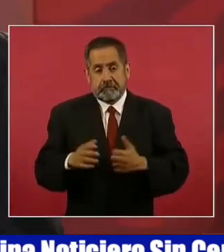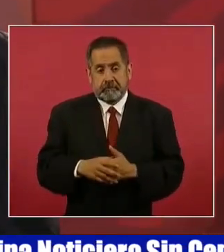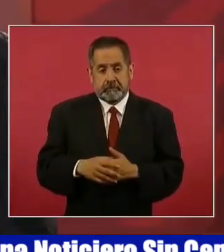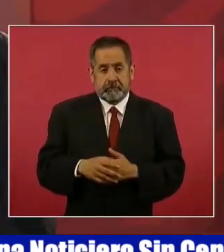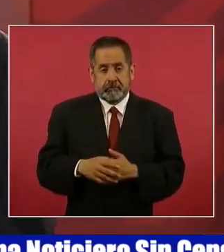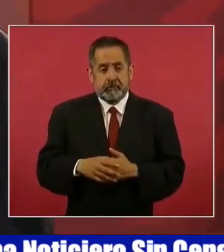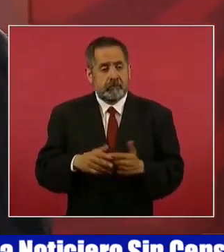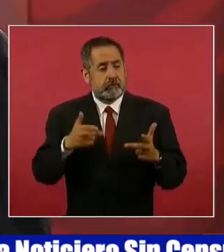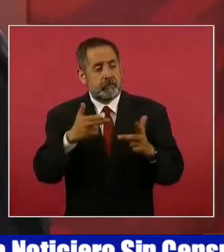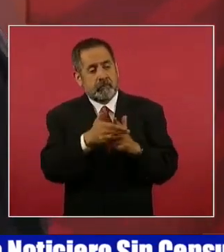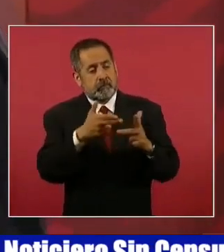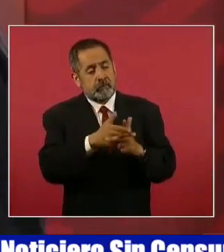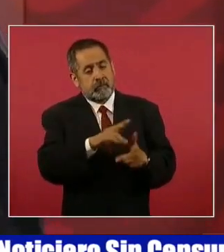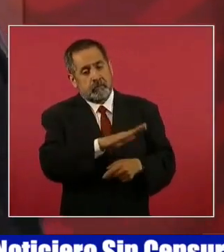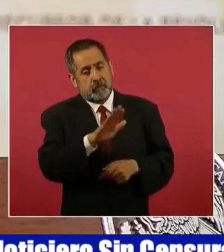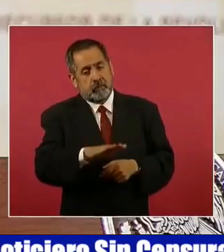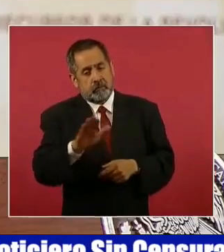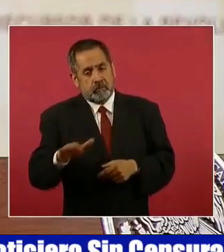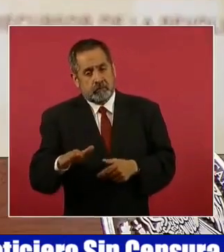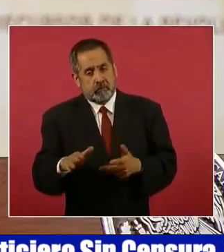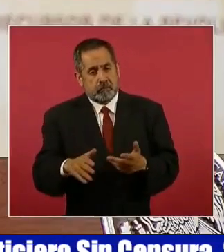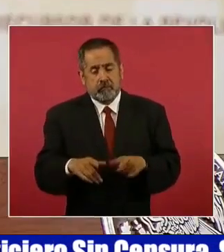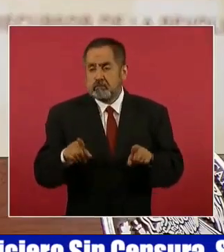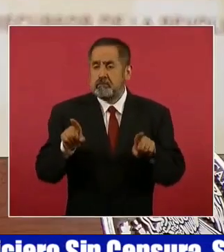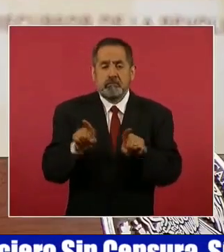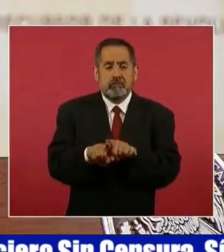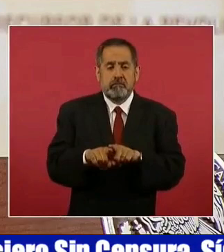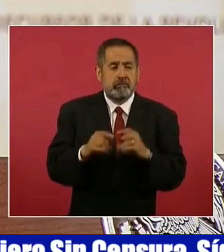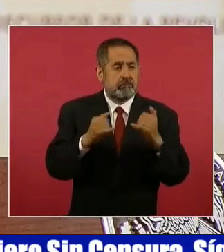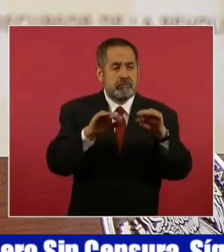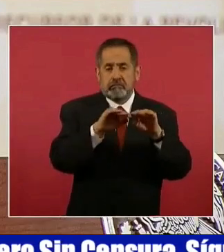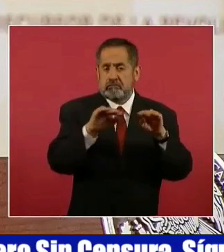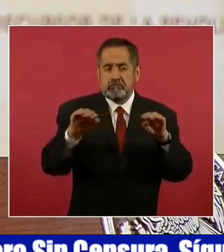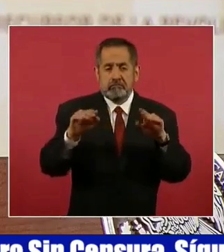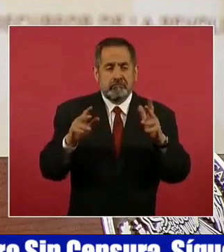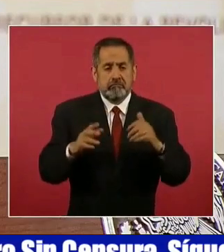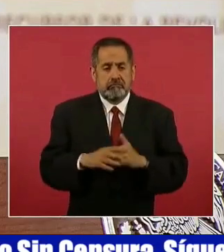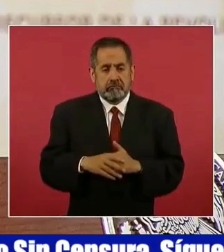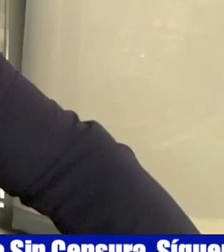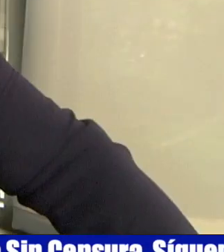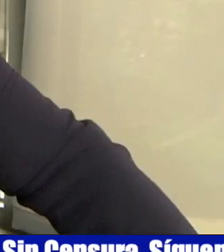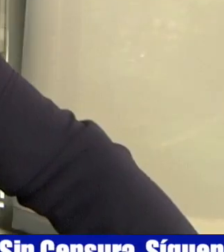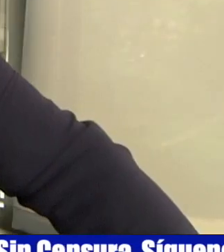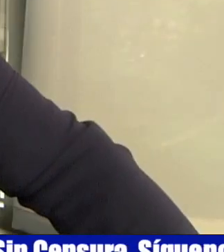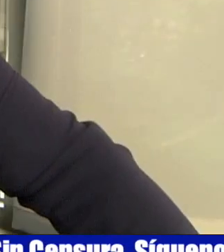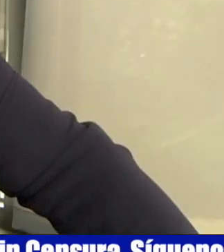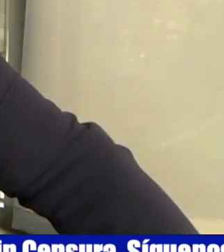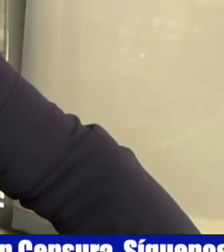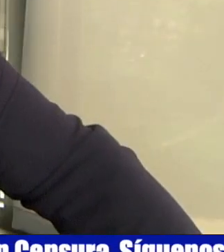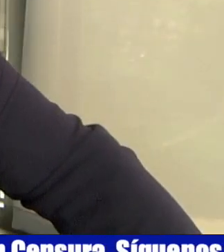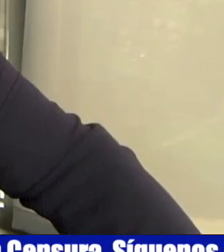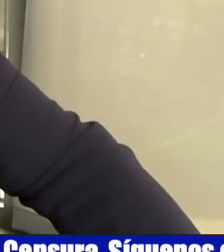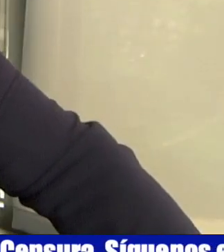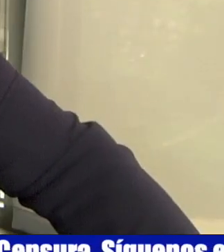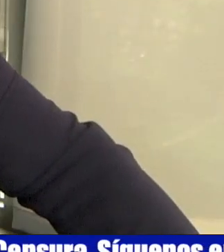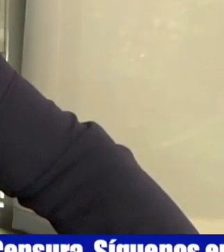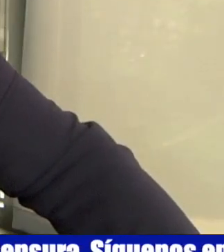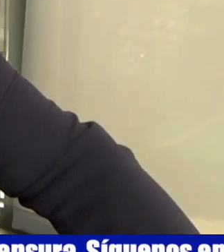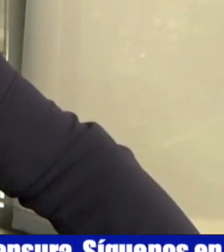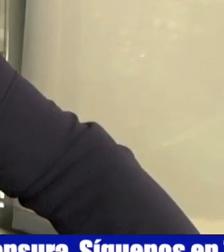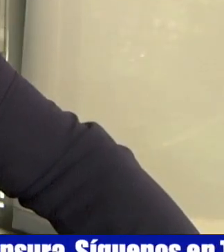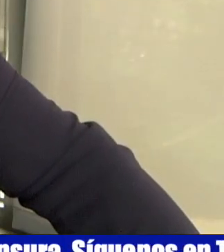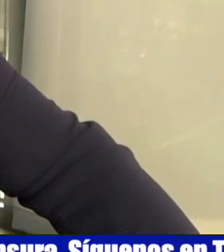como jefe de gobierno. ¿Qué te parece si rescatamos lo que dice la jefa, el presidente Andrés Manuel López Obrador